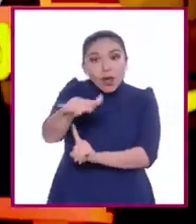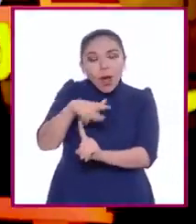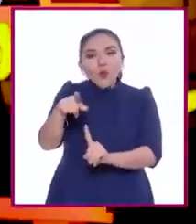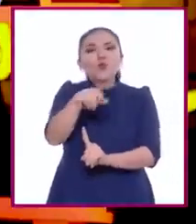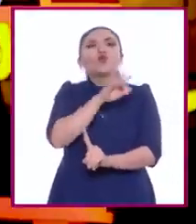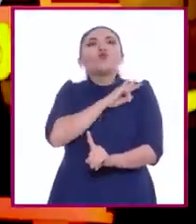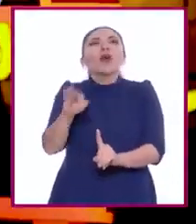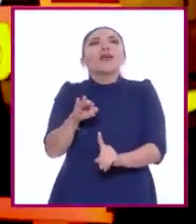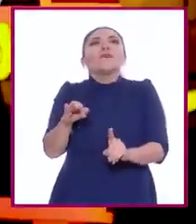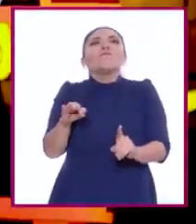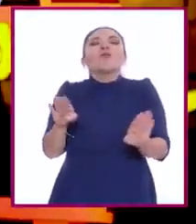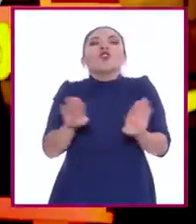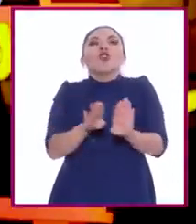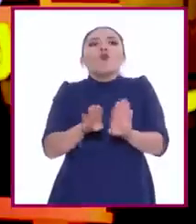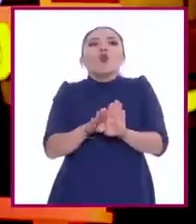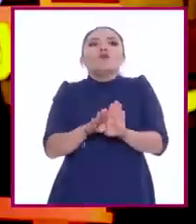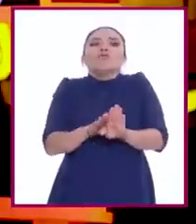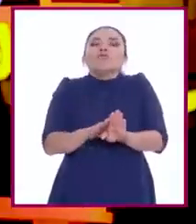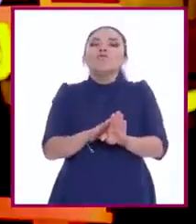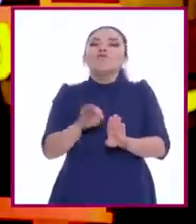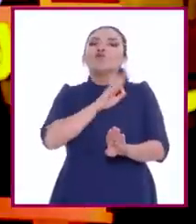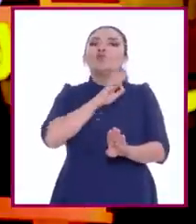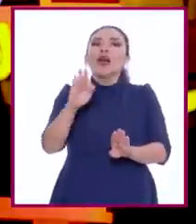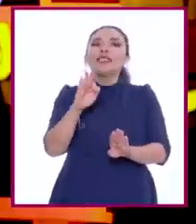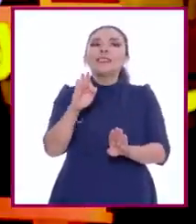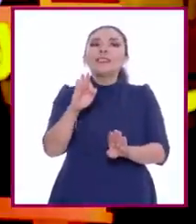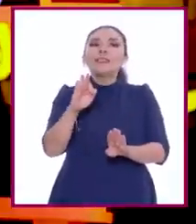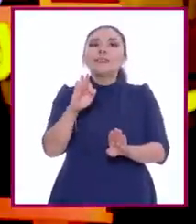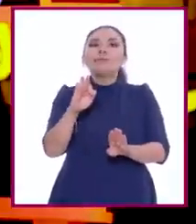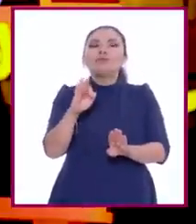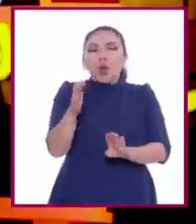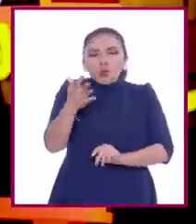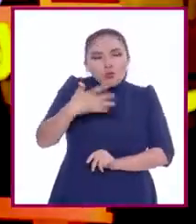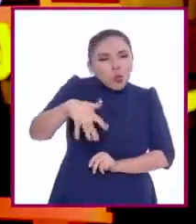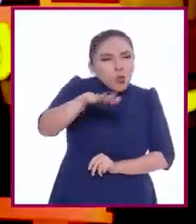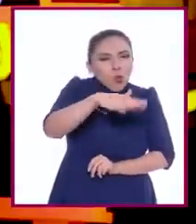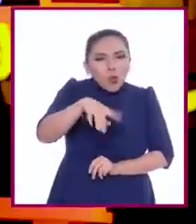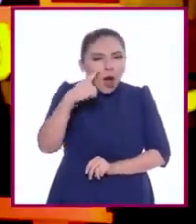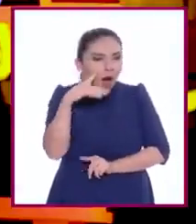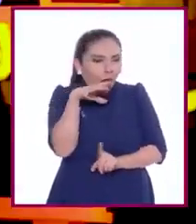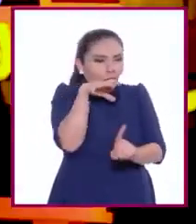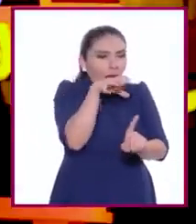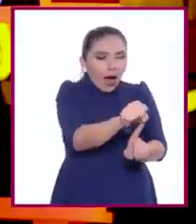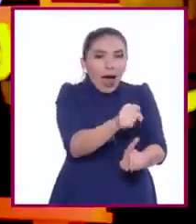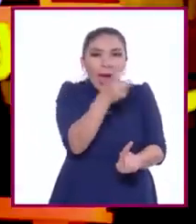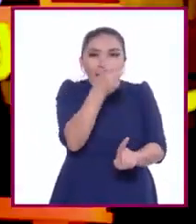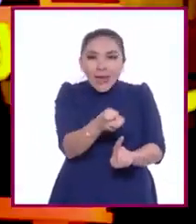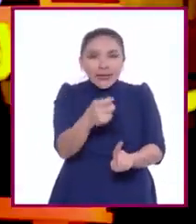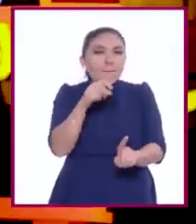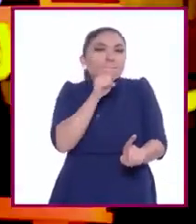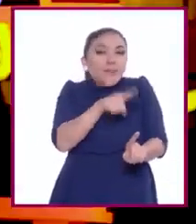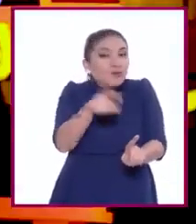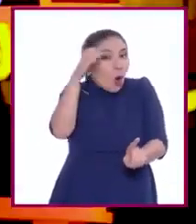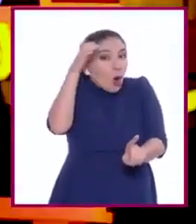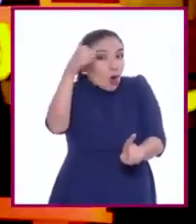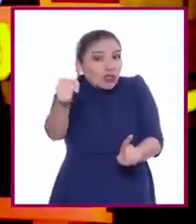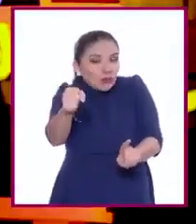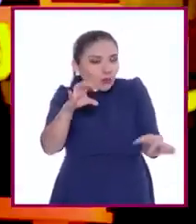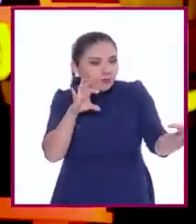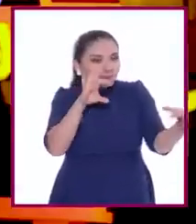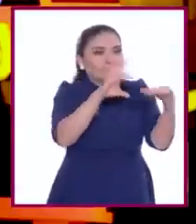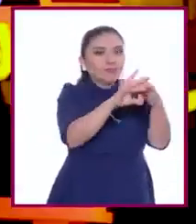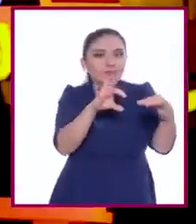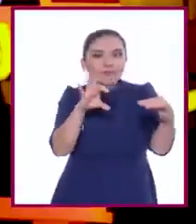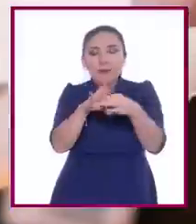trabajando, puedan ustedes, digamos que, localizar o focalizar estos conceptos que se están tratando